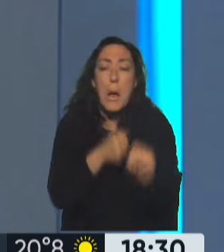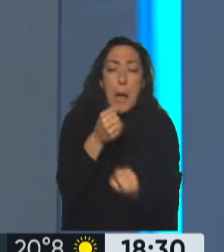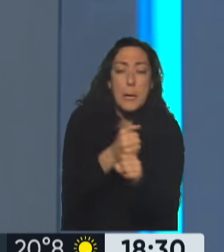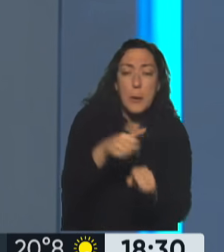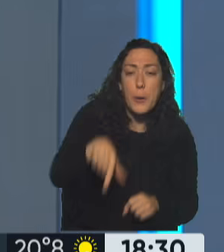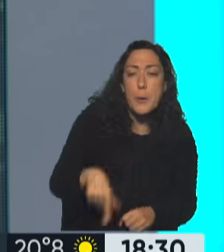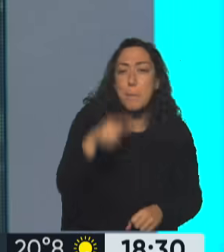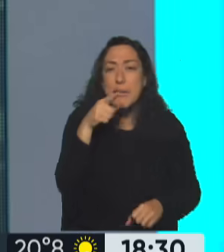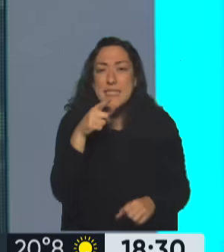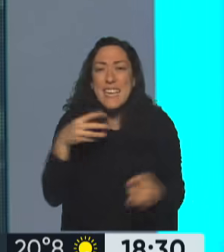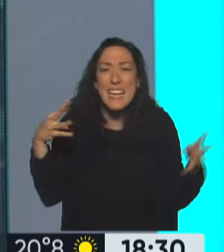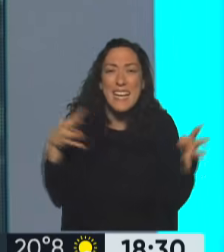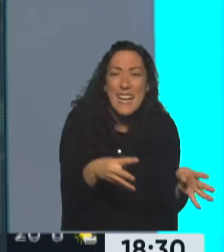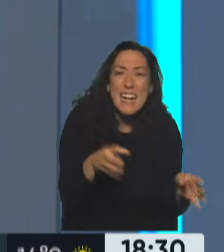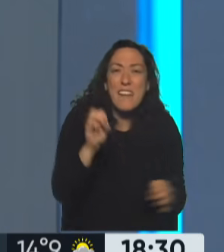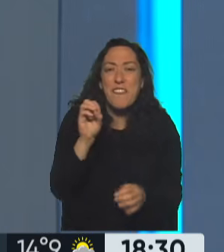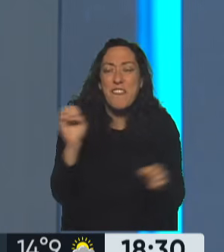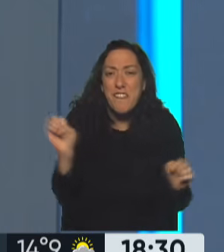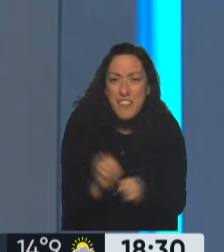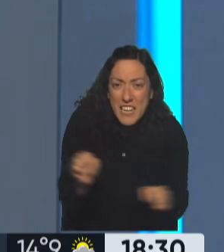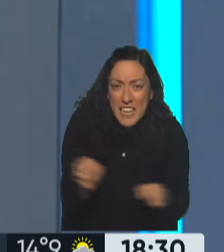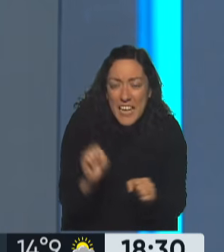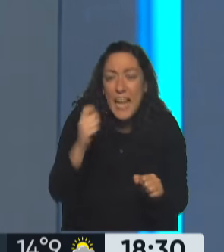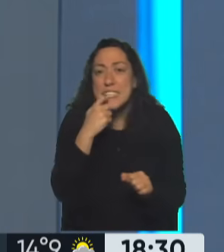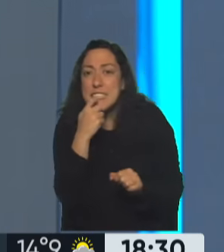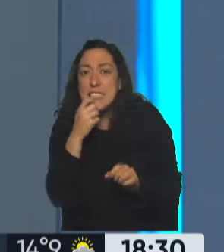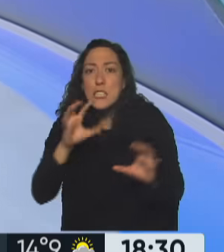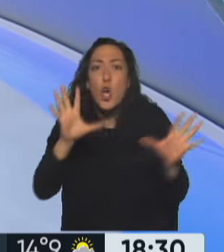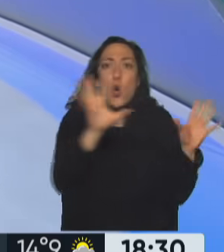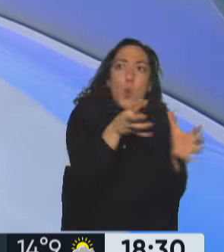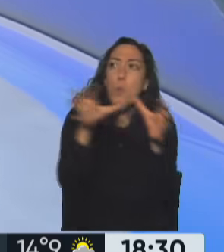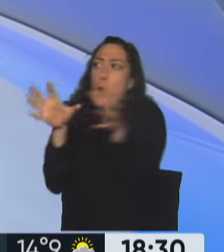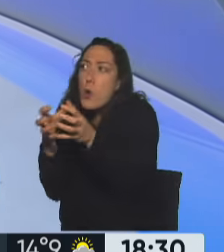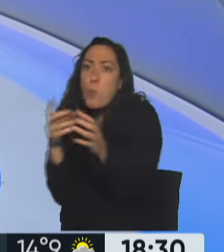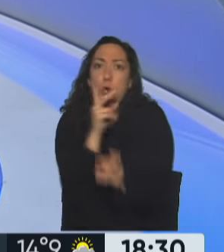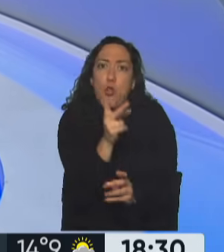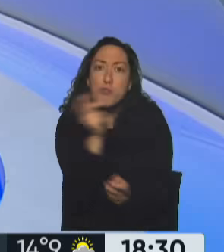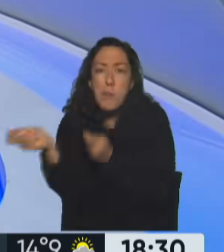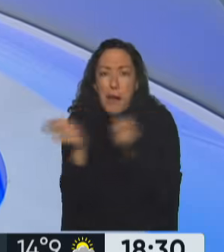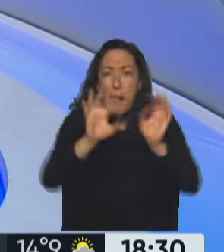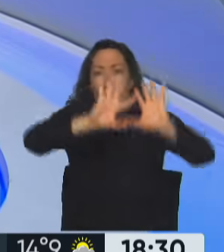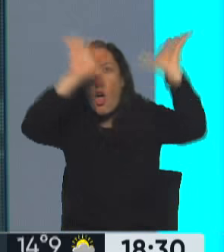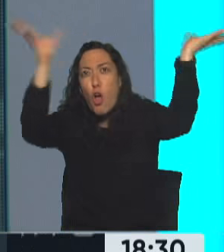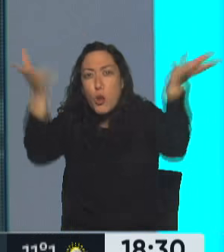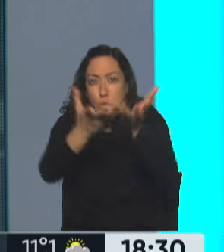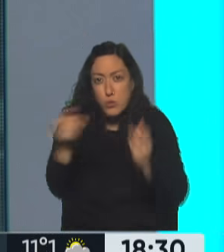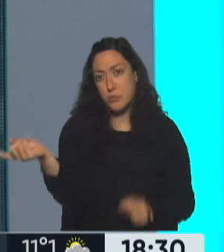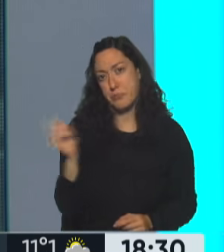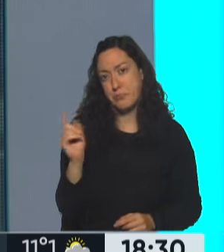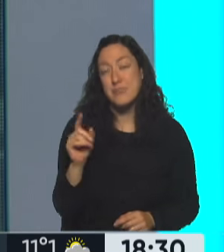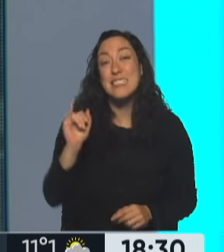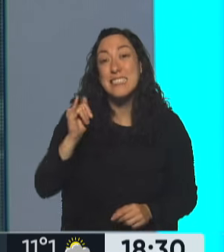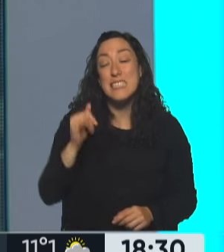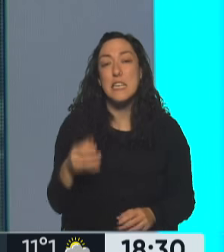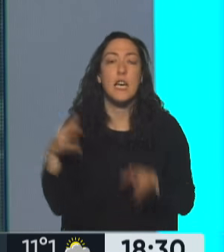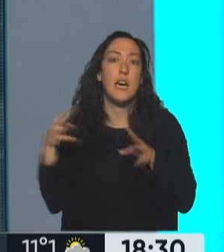en la Guerra Fría? Si el planeta lo manejan solamente 2 bloques, el este y el oeste. Sí, y además hay algo interesante en las palabras Guerra